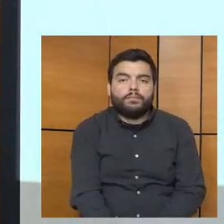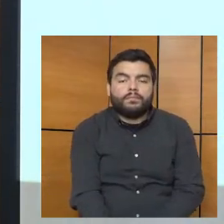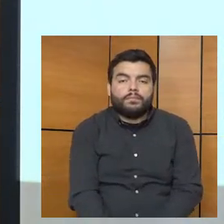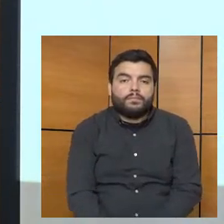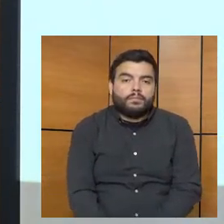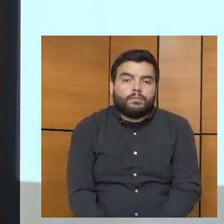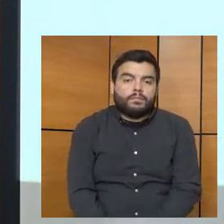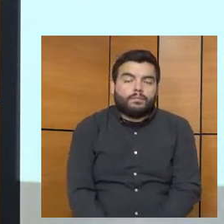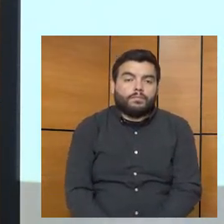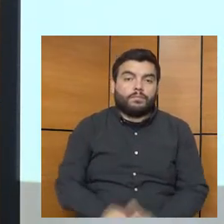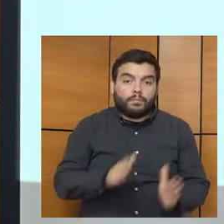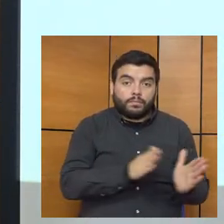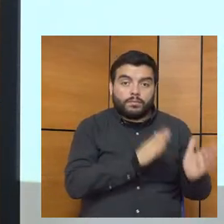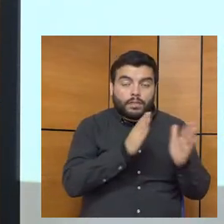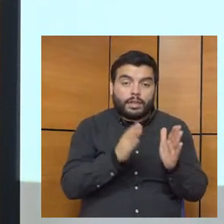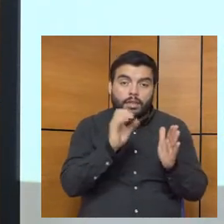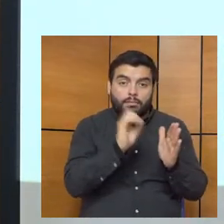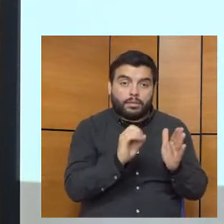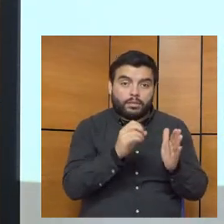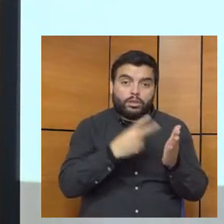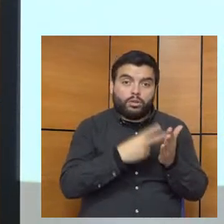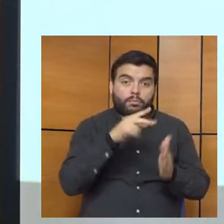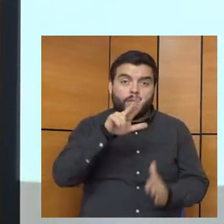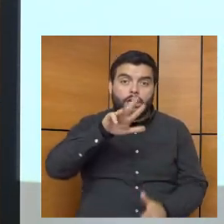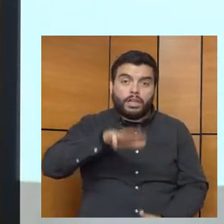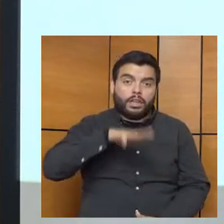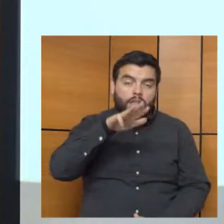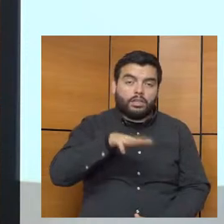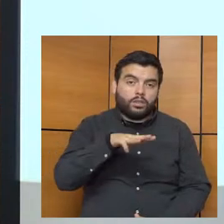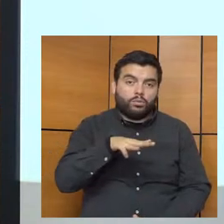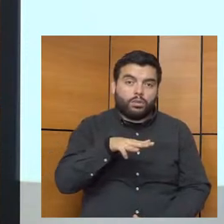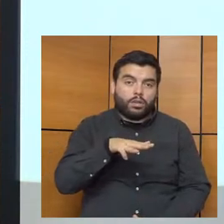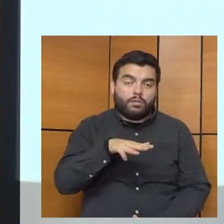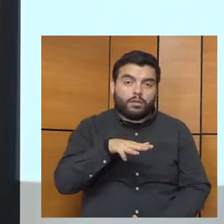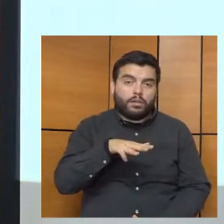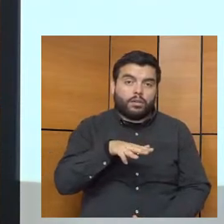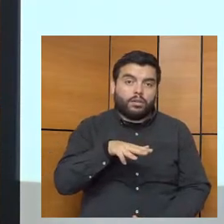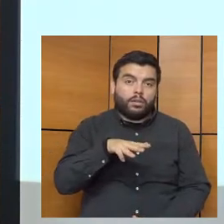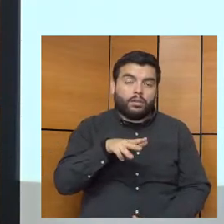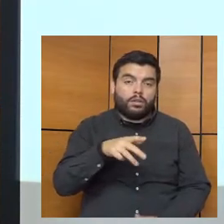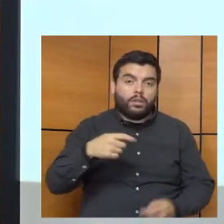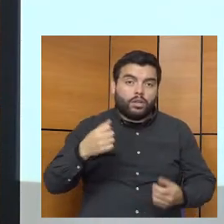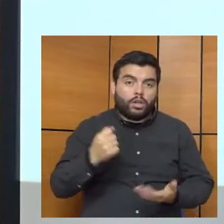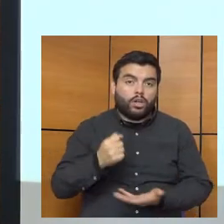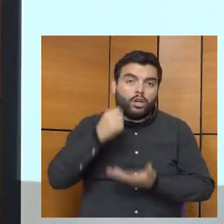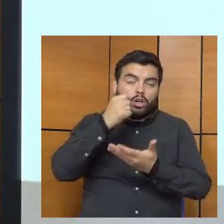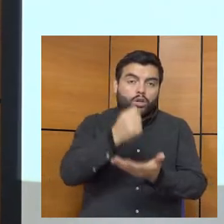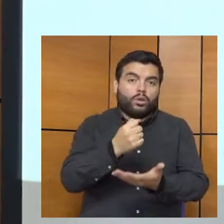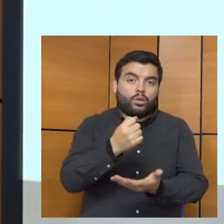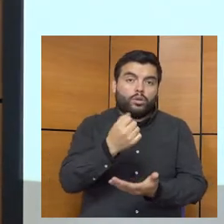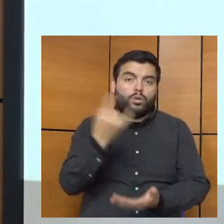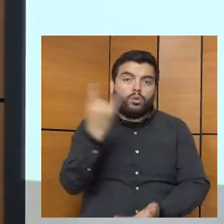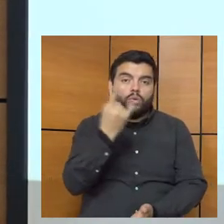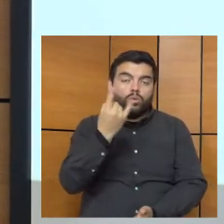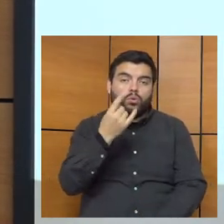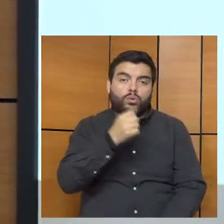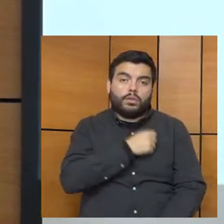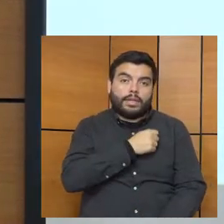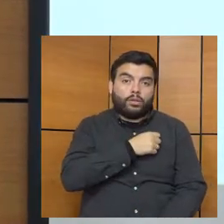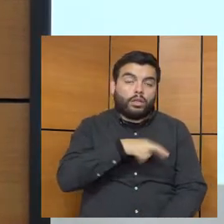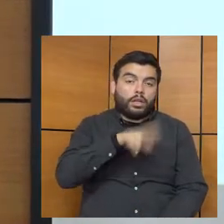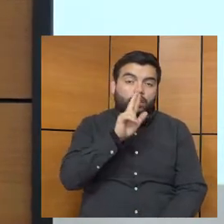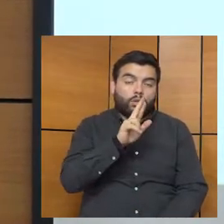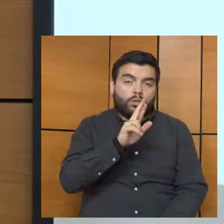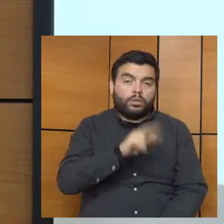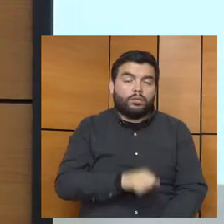Entonces está la etapa 0, 2019, fuera del fondo, ¿sí? Con recursos de la UCN, específicamente en un profondo, ¿sí? En